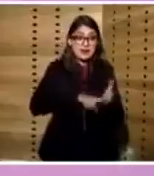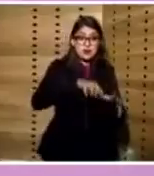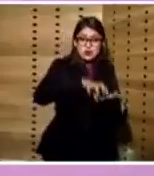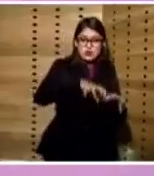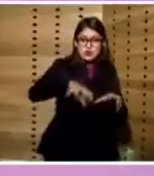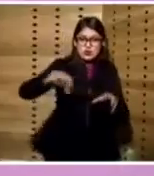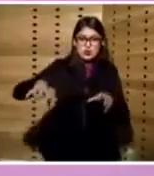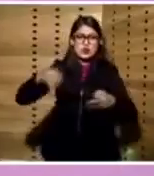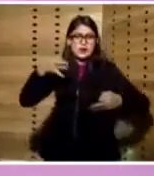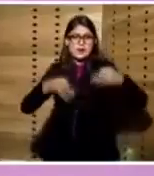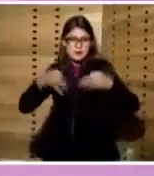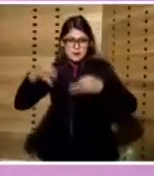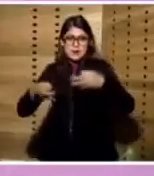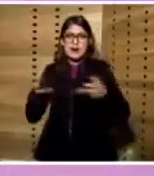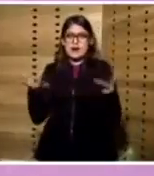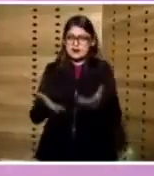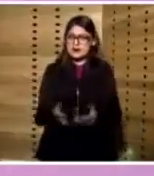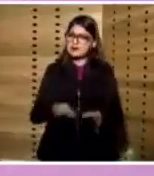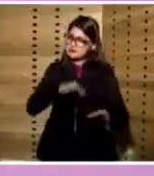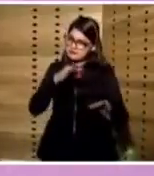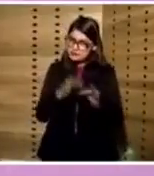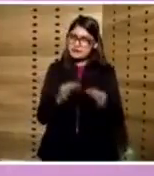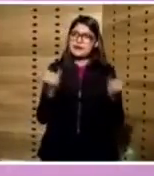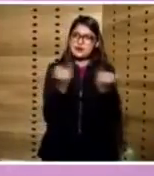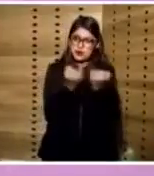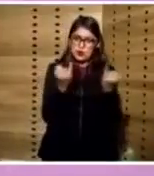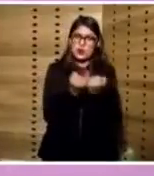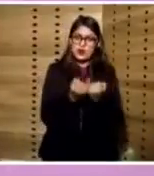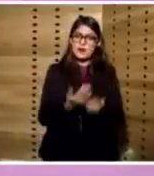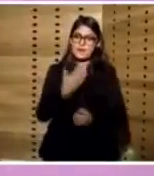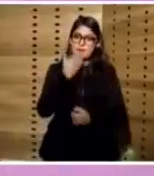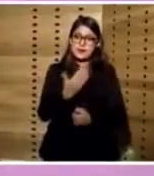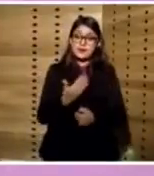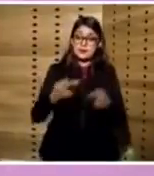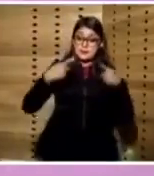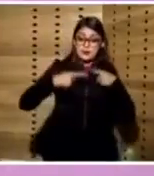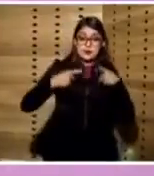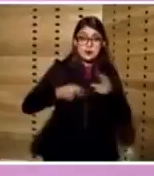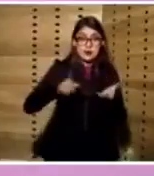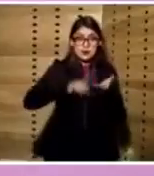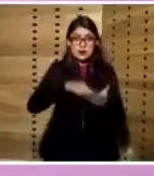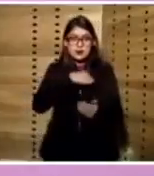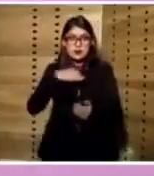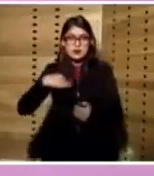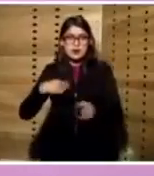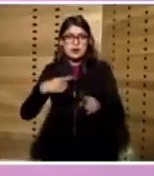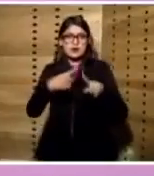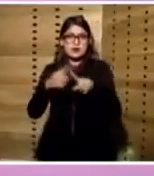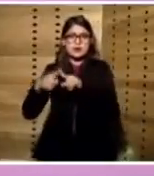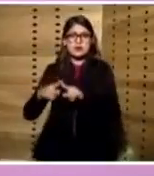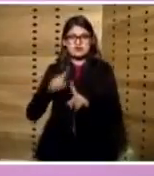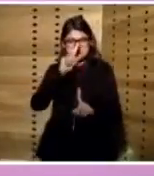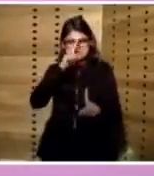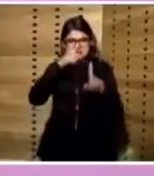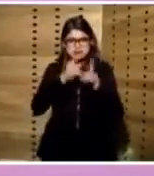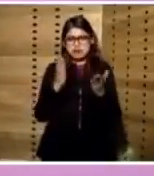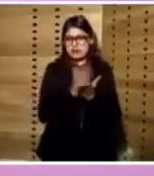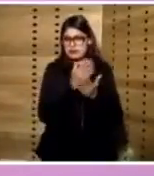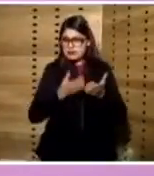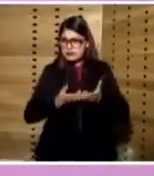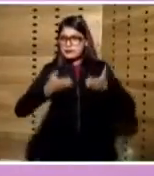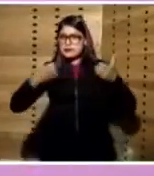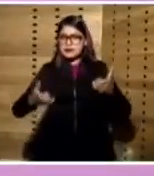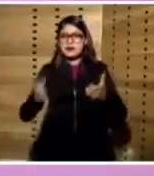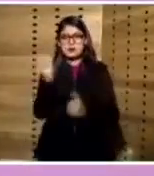juzgados. Reconocemos el compromiso de sus integrantes con la independencia, objetividad,